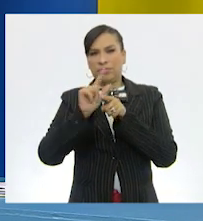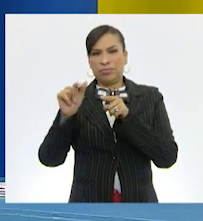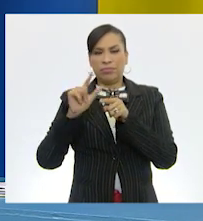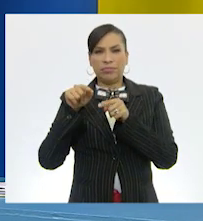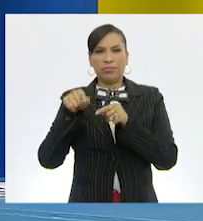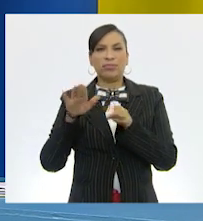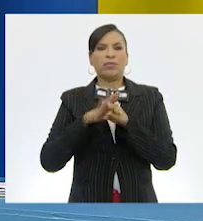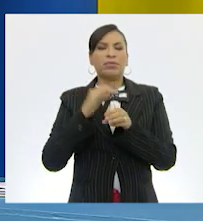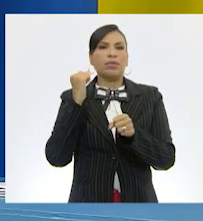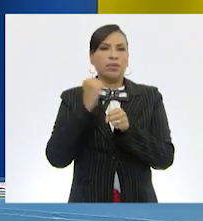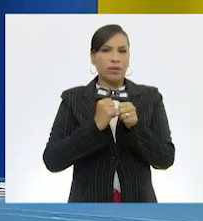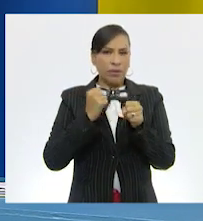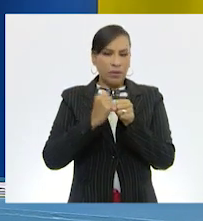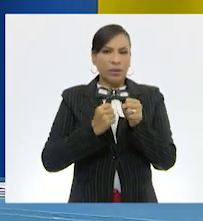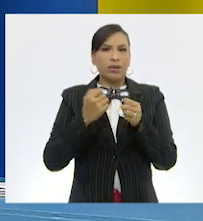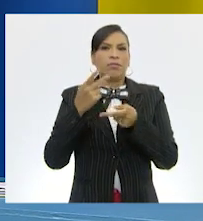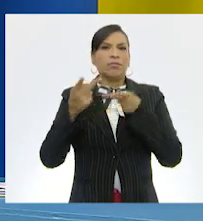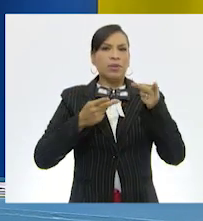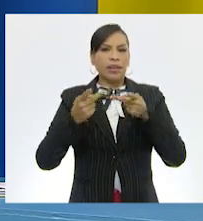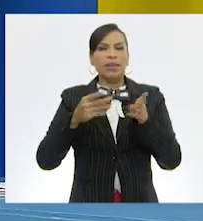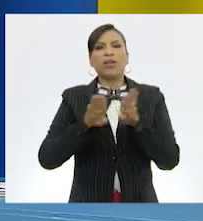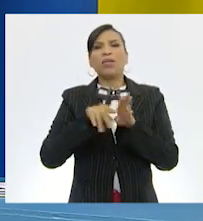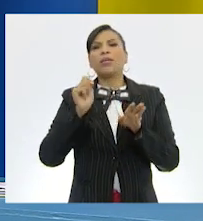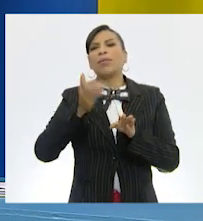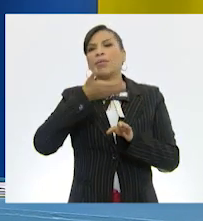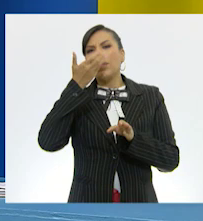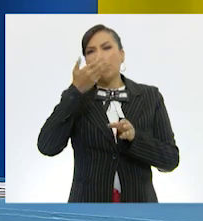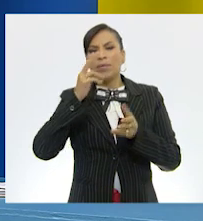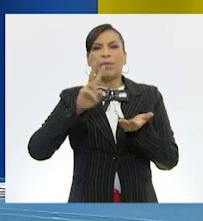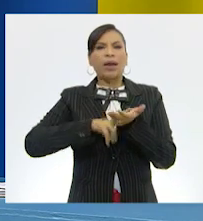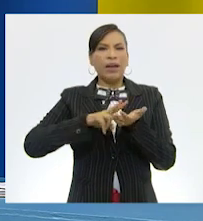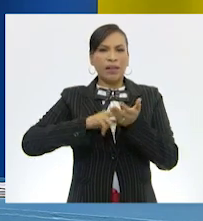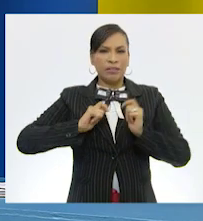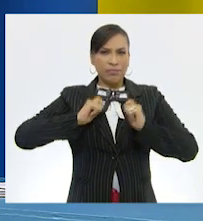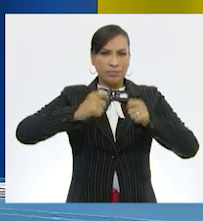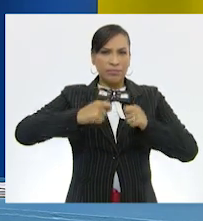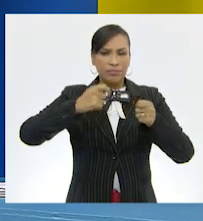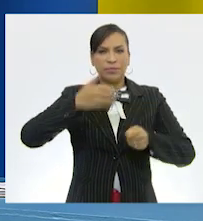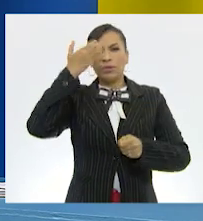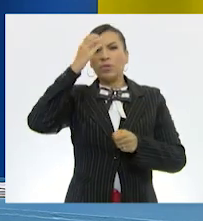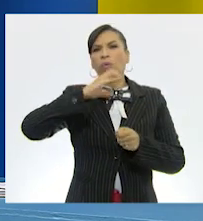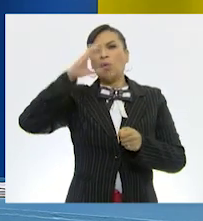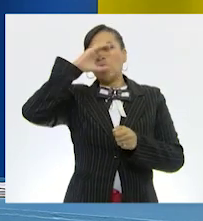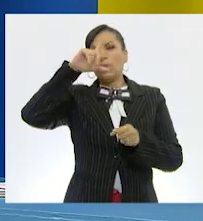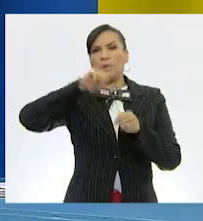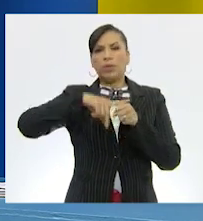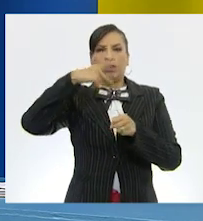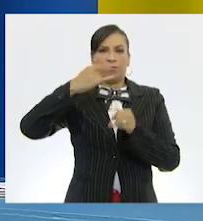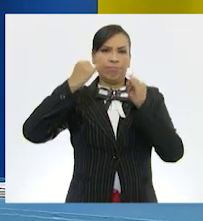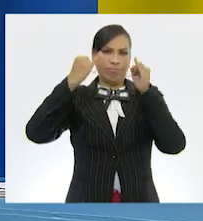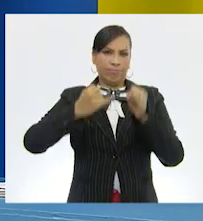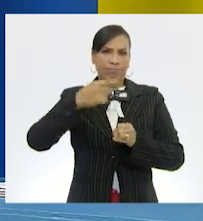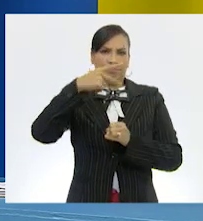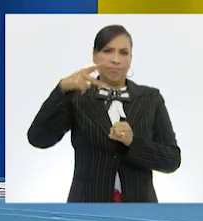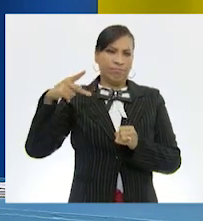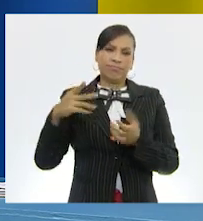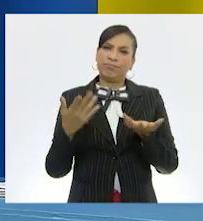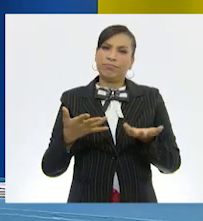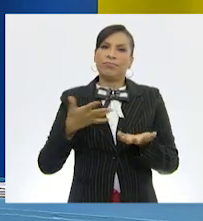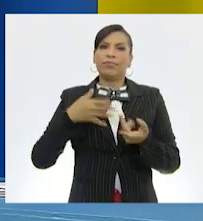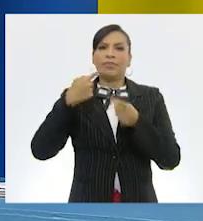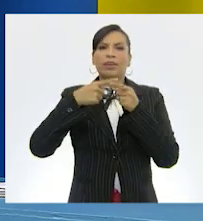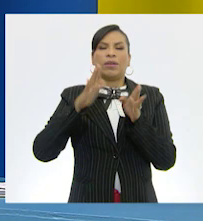llevan prácticas, valores, tradiciones y representaciones culturales que definen su identidad y las traen